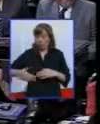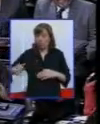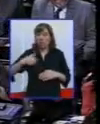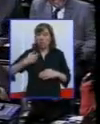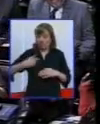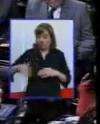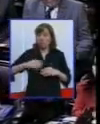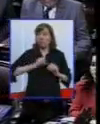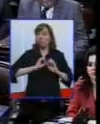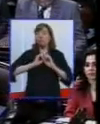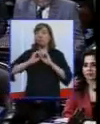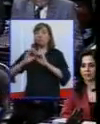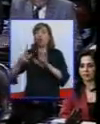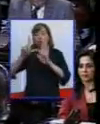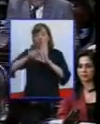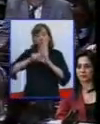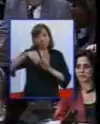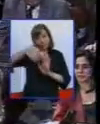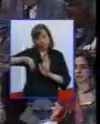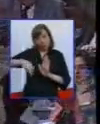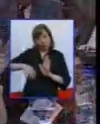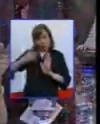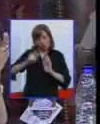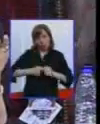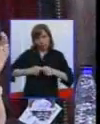Vamos a enviar dos proyectos de ley